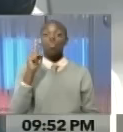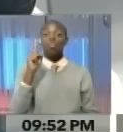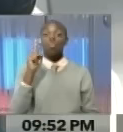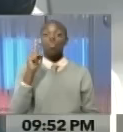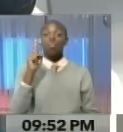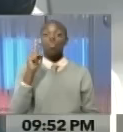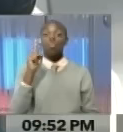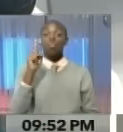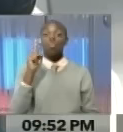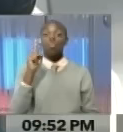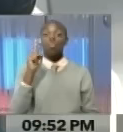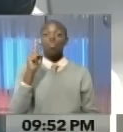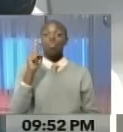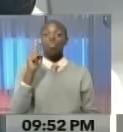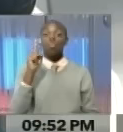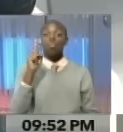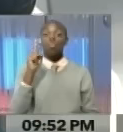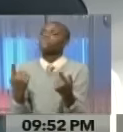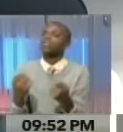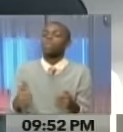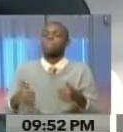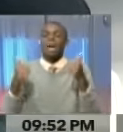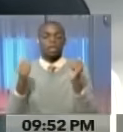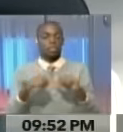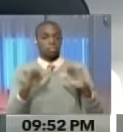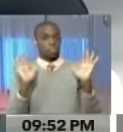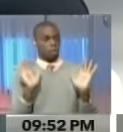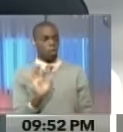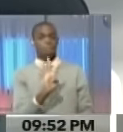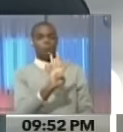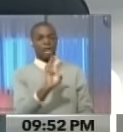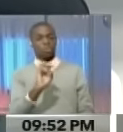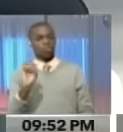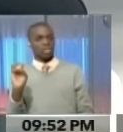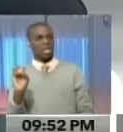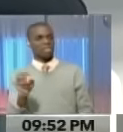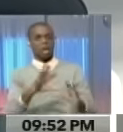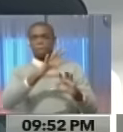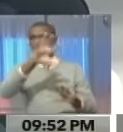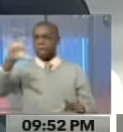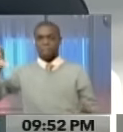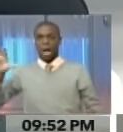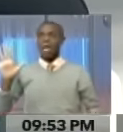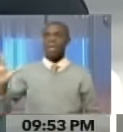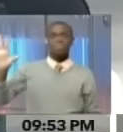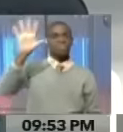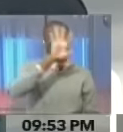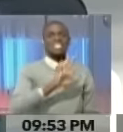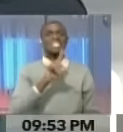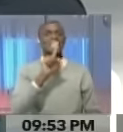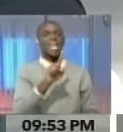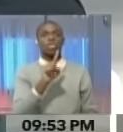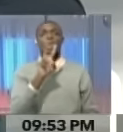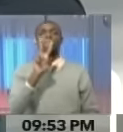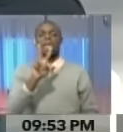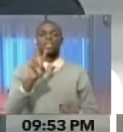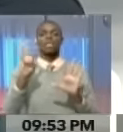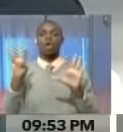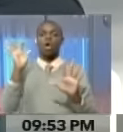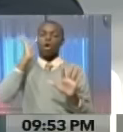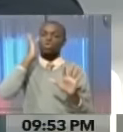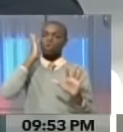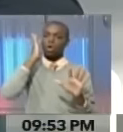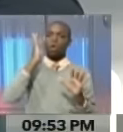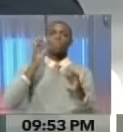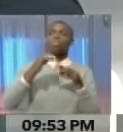que colocado más de 400 máquinas en 128 municipios del país y además días el presidente